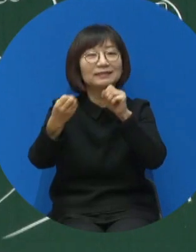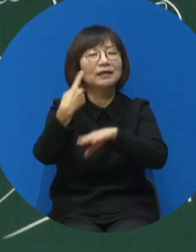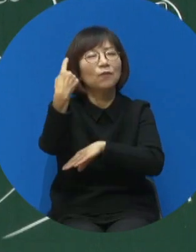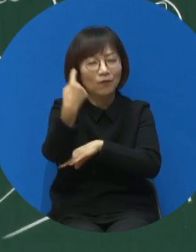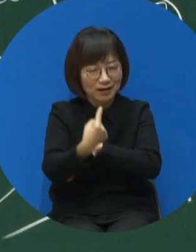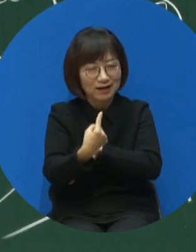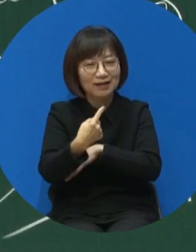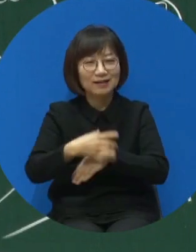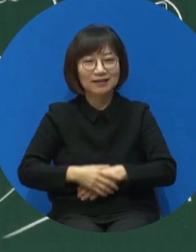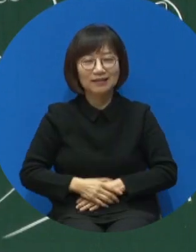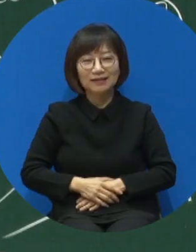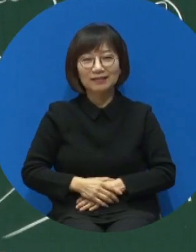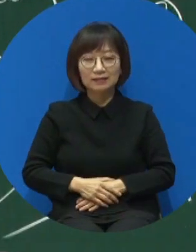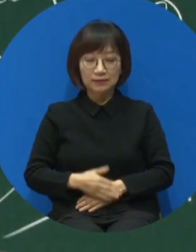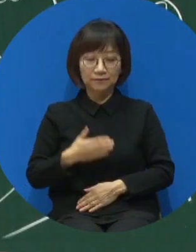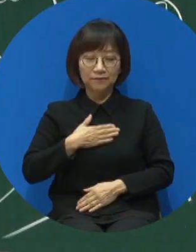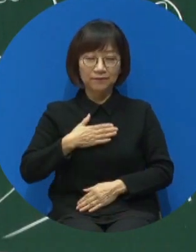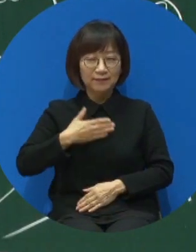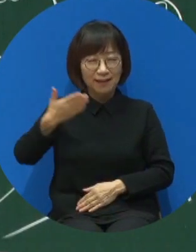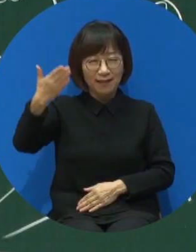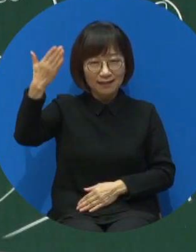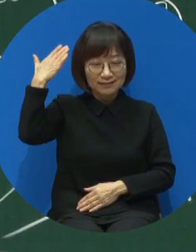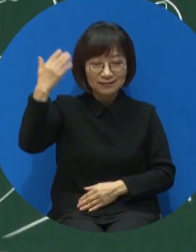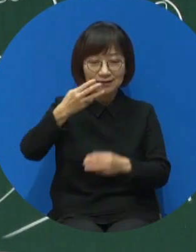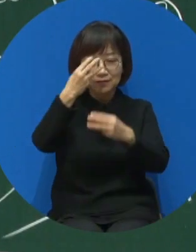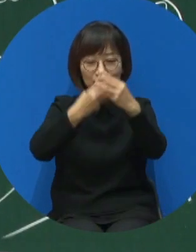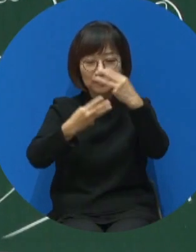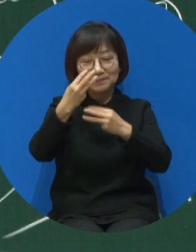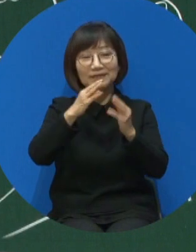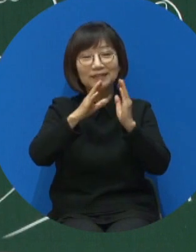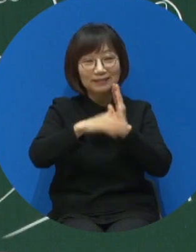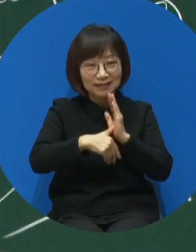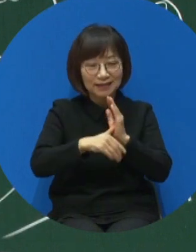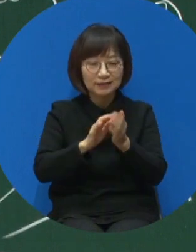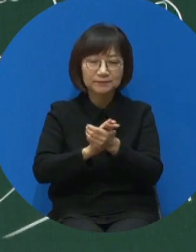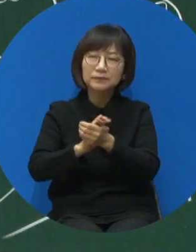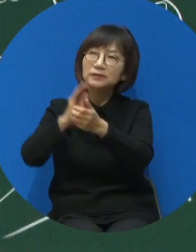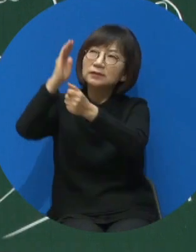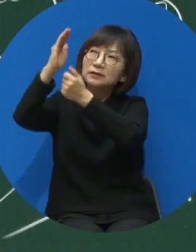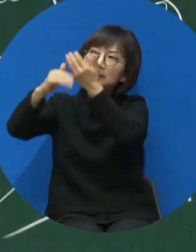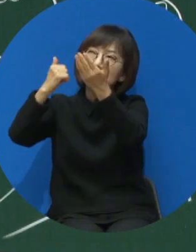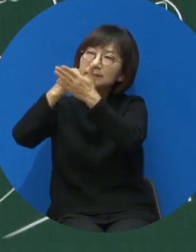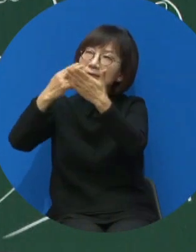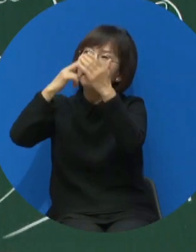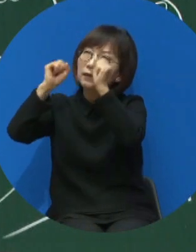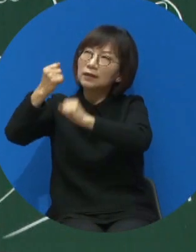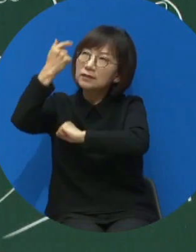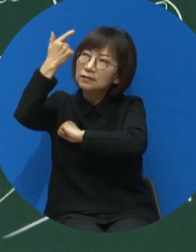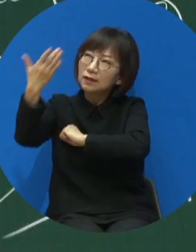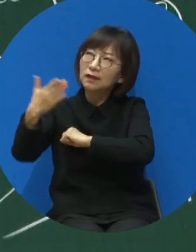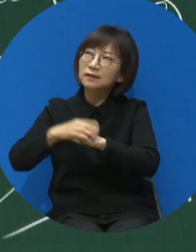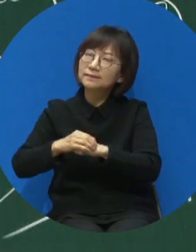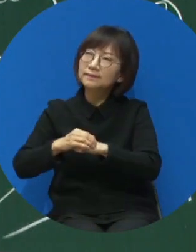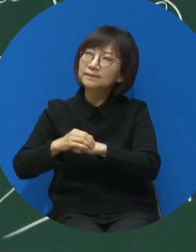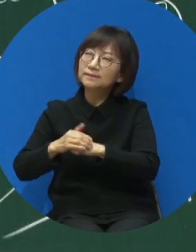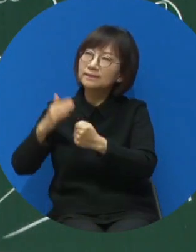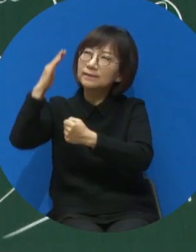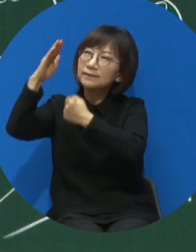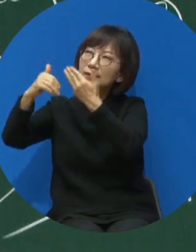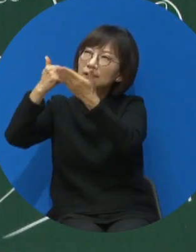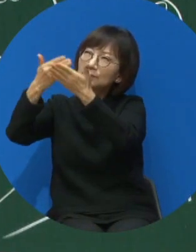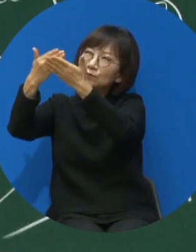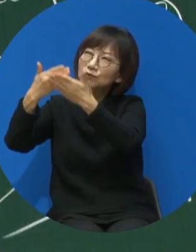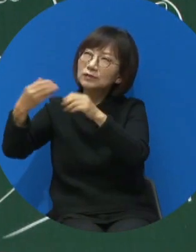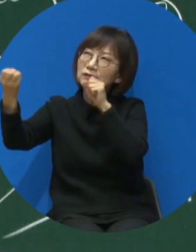de pronto te has al anímico no a nivel donde vos tal vez muchos cartas y no es un hábito otro